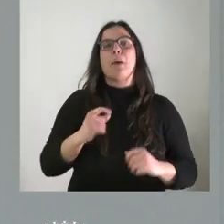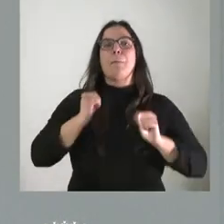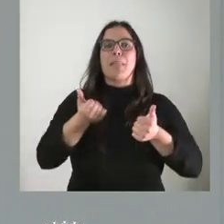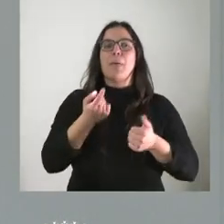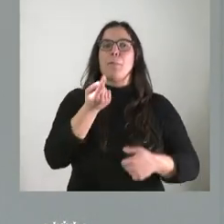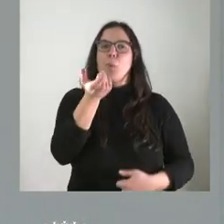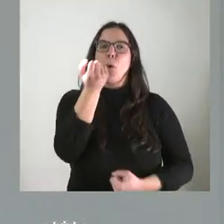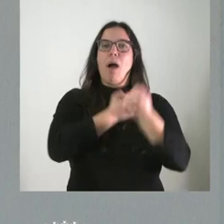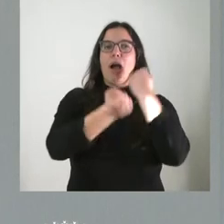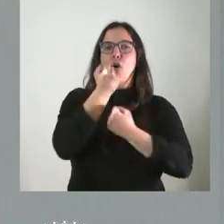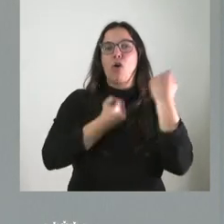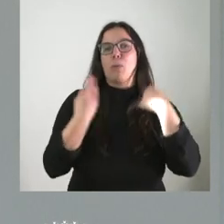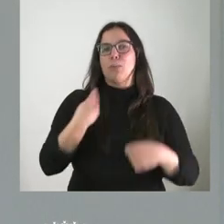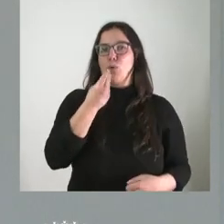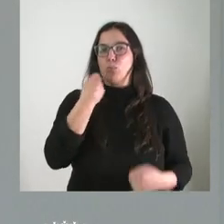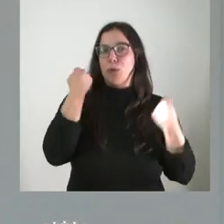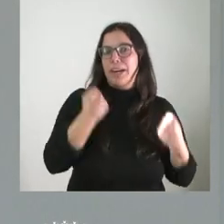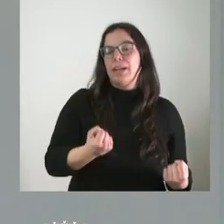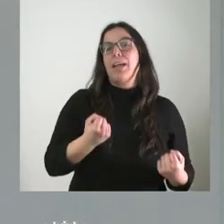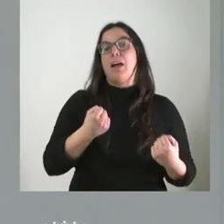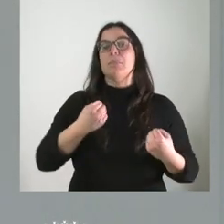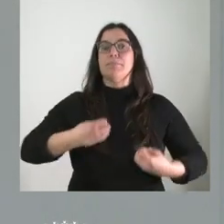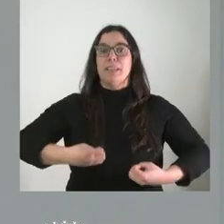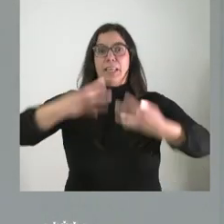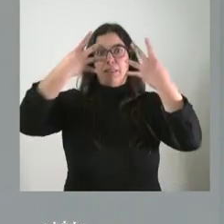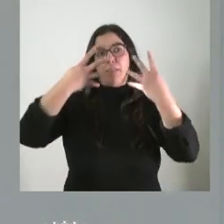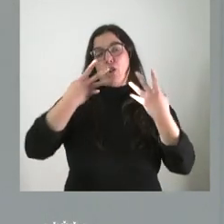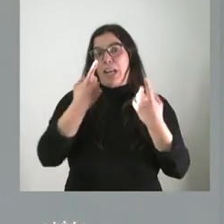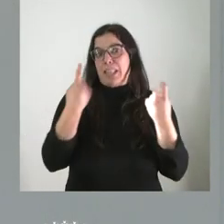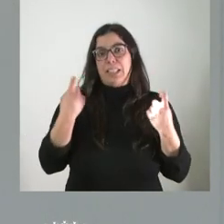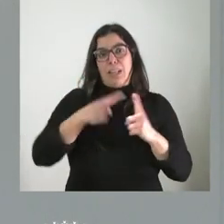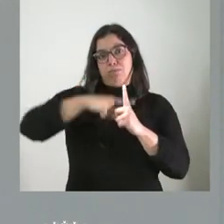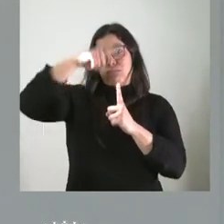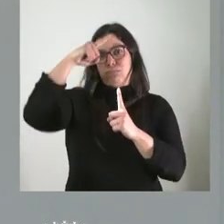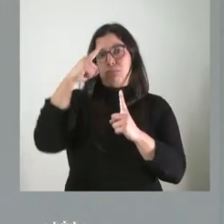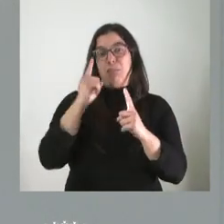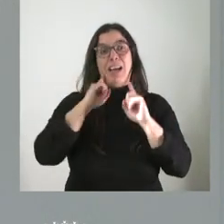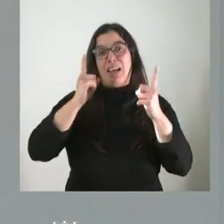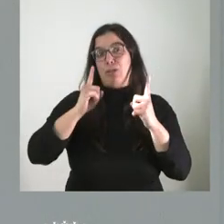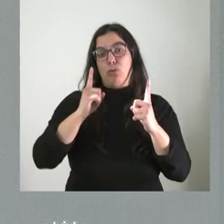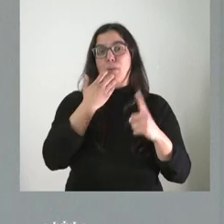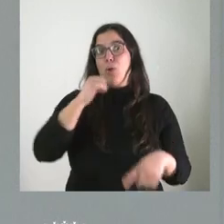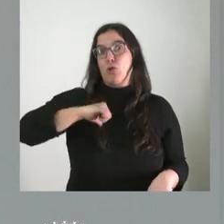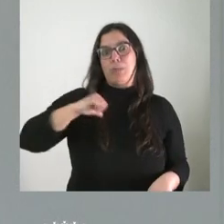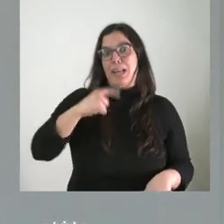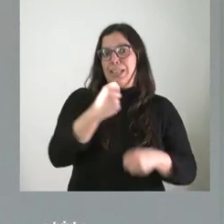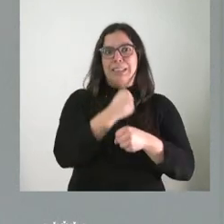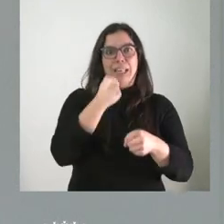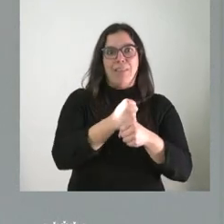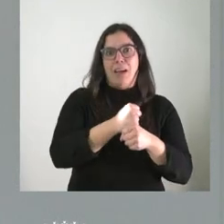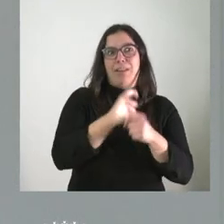estos consumos energéticos en instalaciones que tienen un alto nivel de necesidad particularmente en el caso de un hospital donde la actividad es de